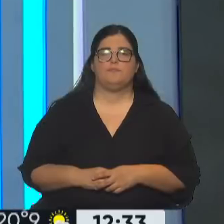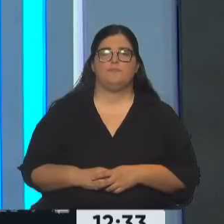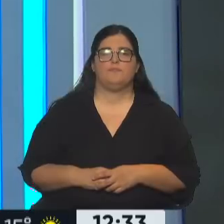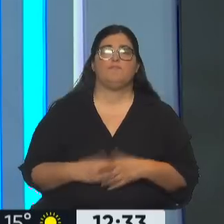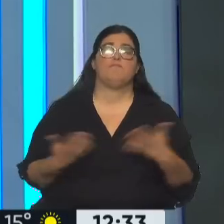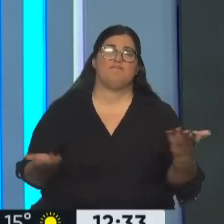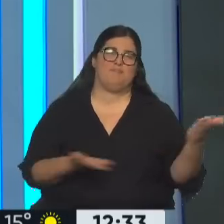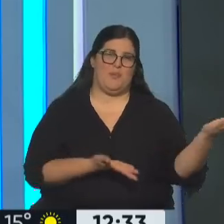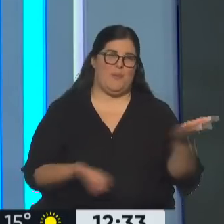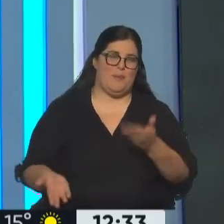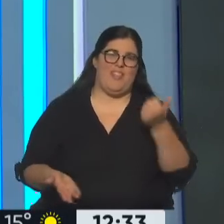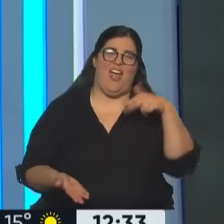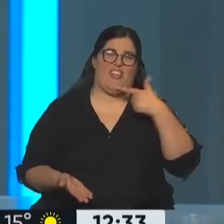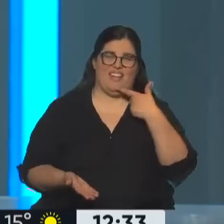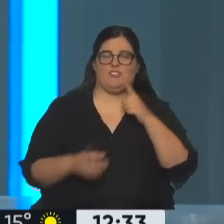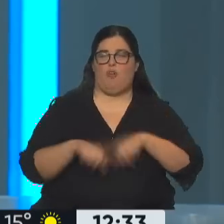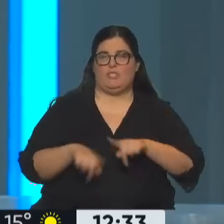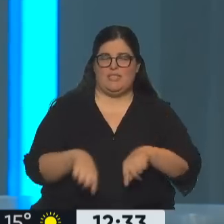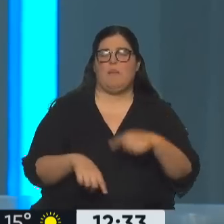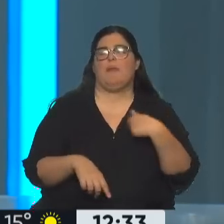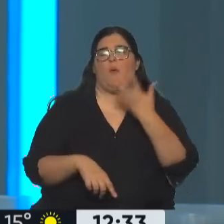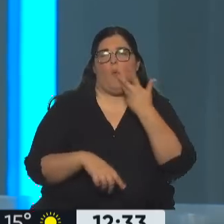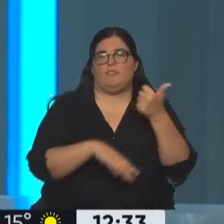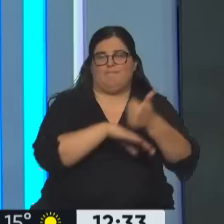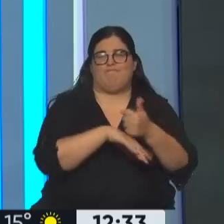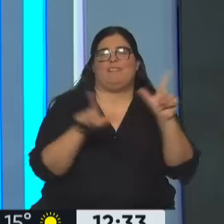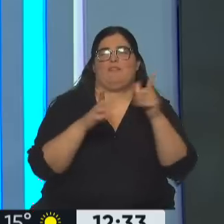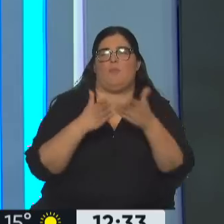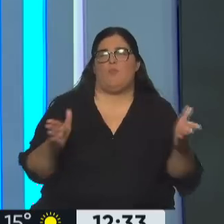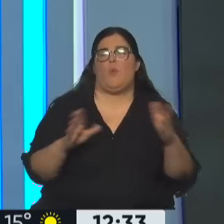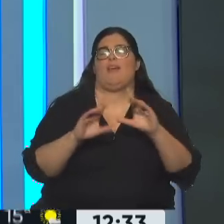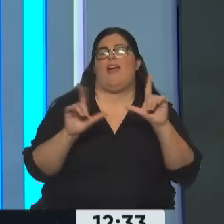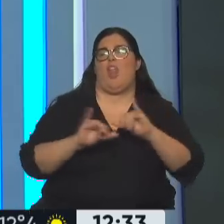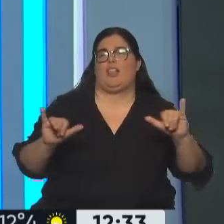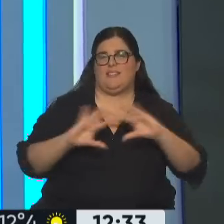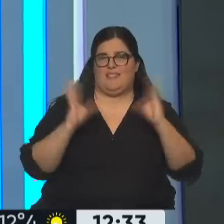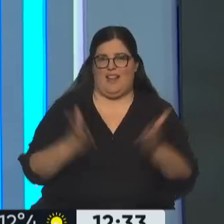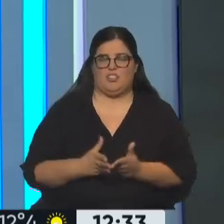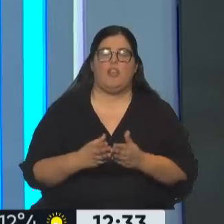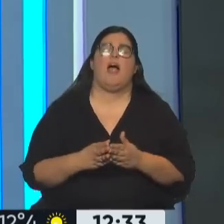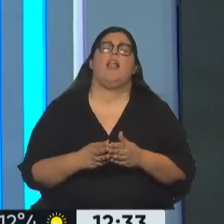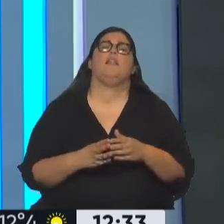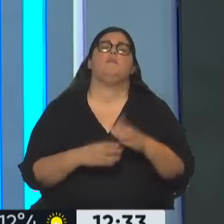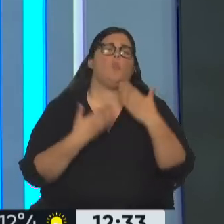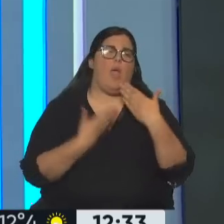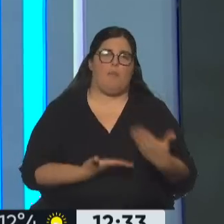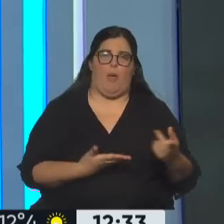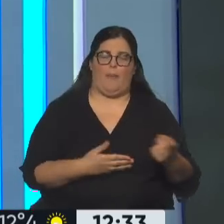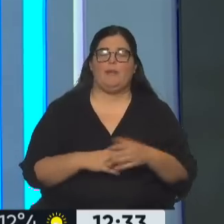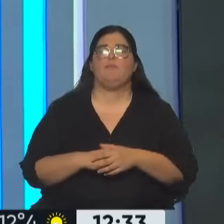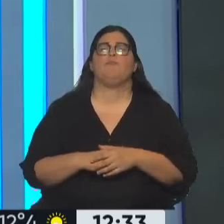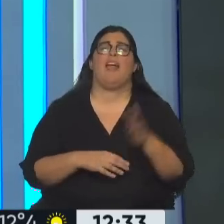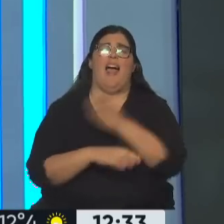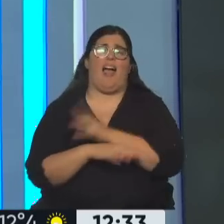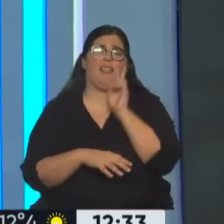Le damos la bienvenida, Andrés, como siempre. Un gusto tenerlo en Televisión Pública Noticias Internacional. Muy amable en estar. A ver, recién compartimos el paquete